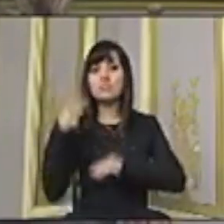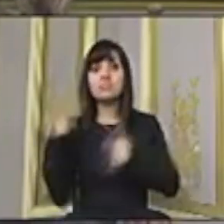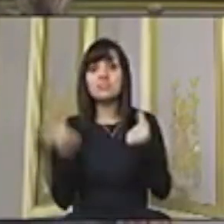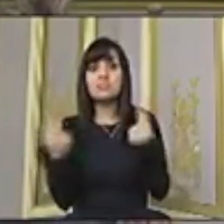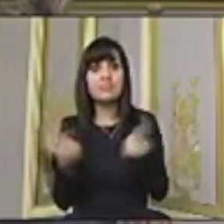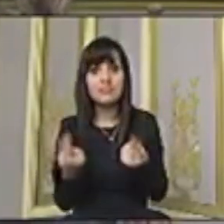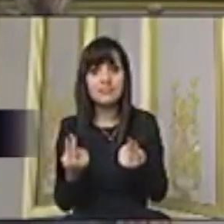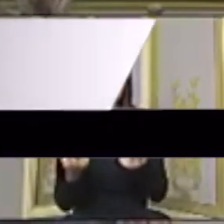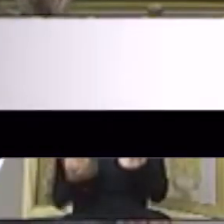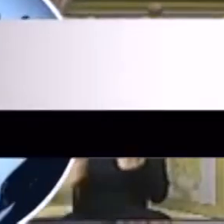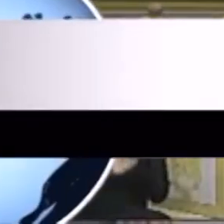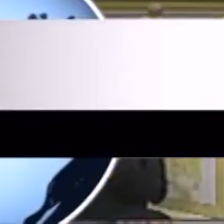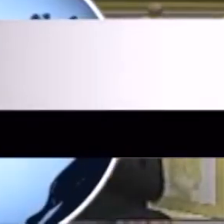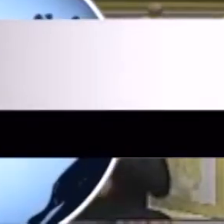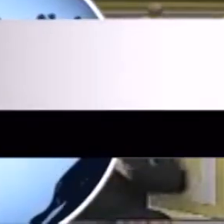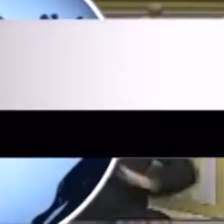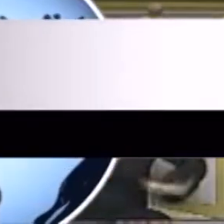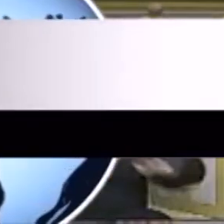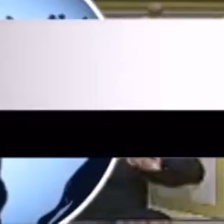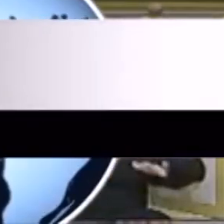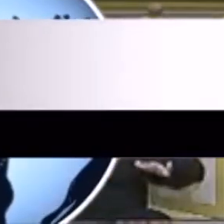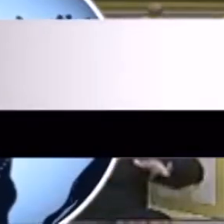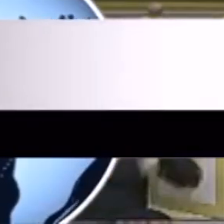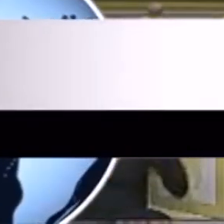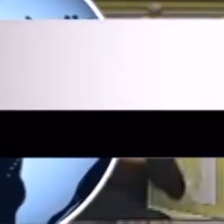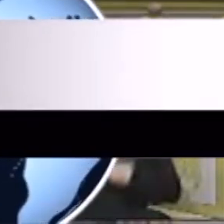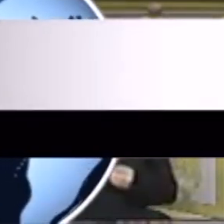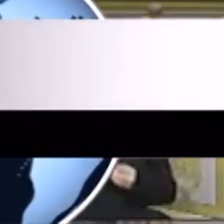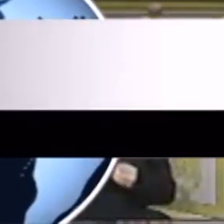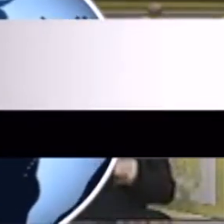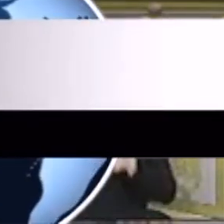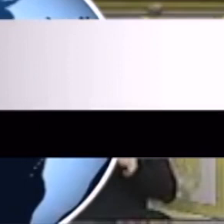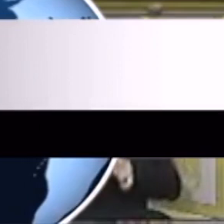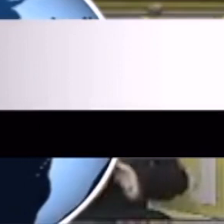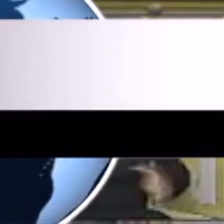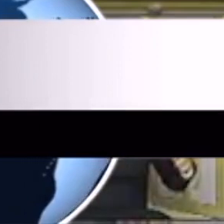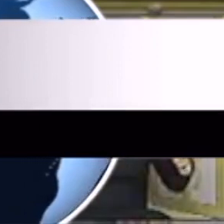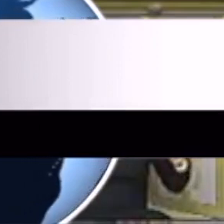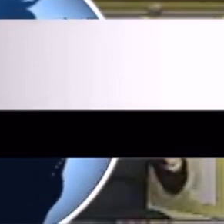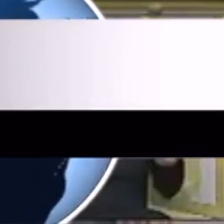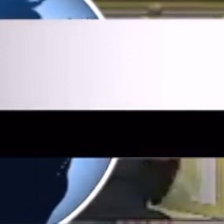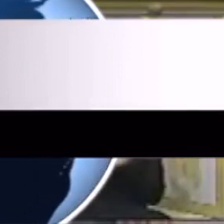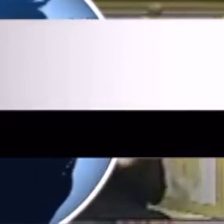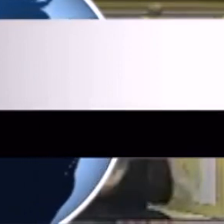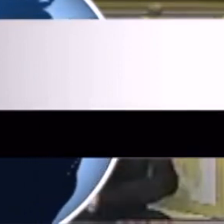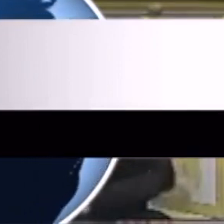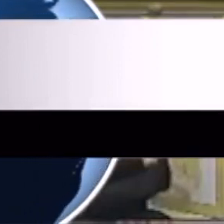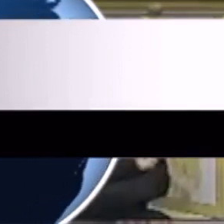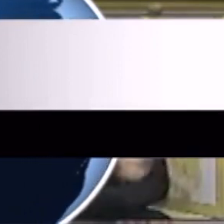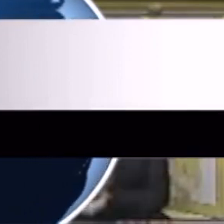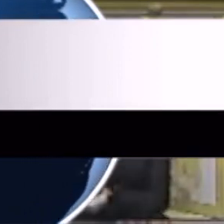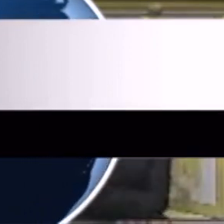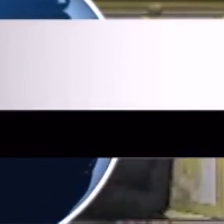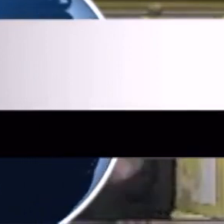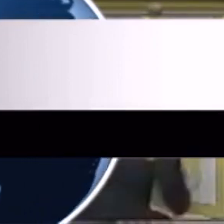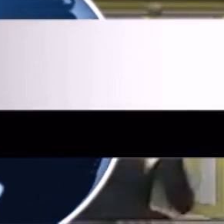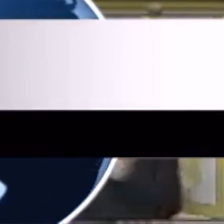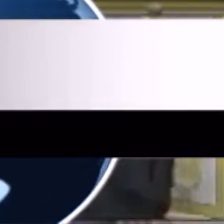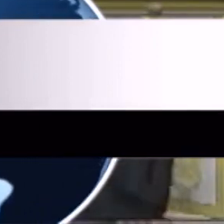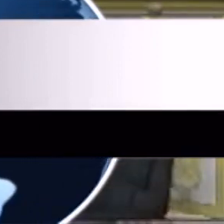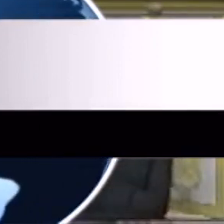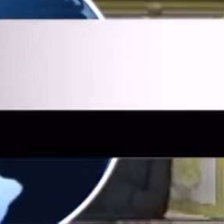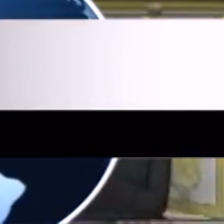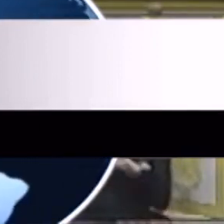para salir adelante. El compromiso es grande, como grande es la fuerza de las y los poblanos. Hagámoslo